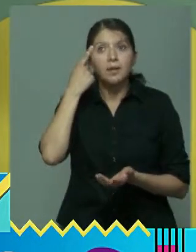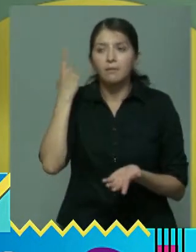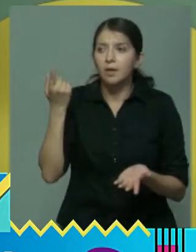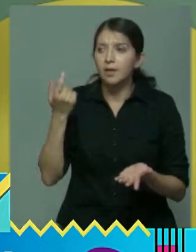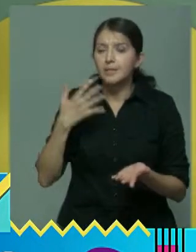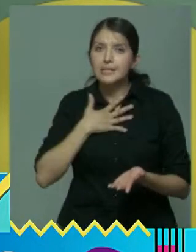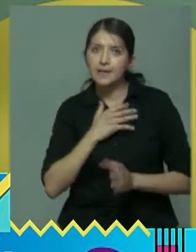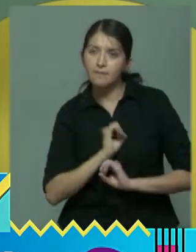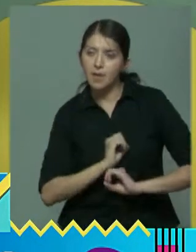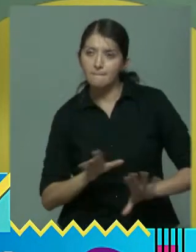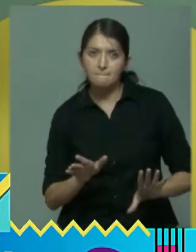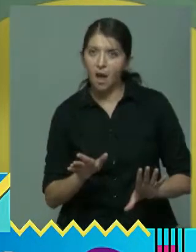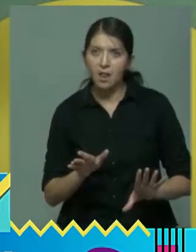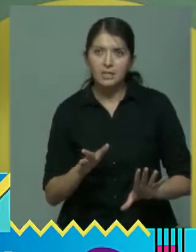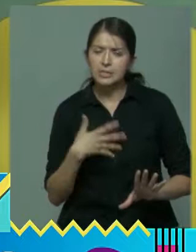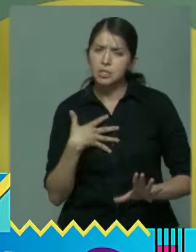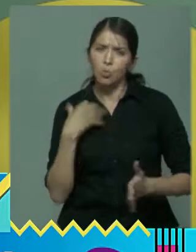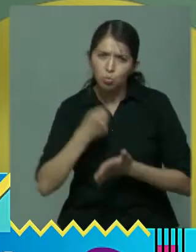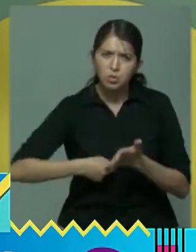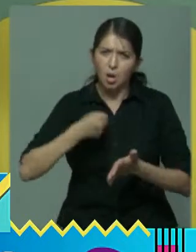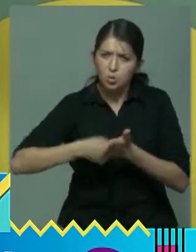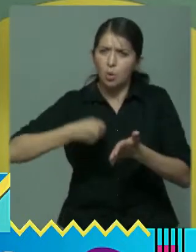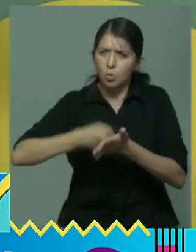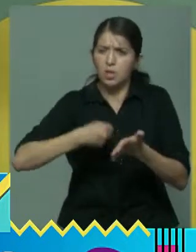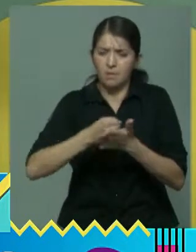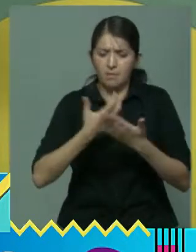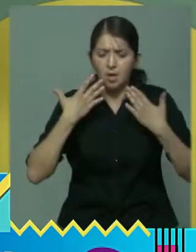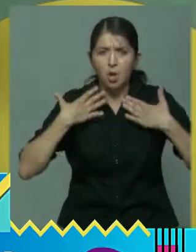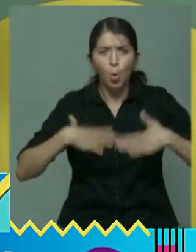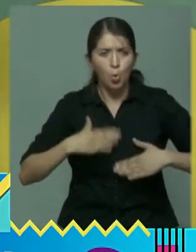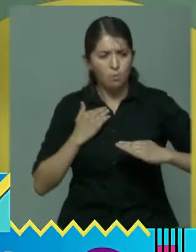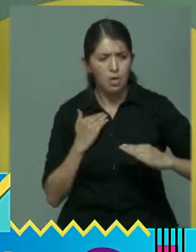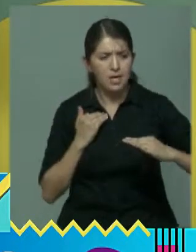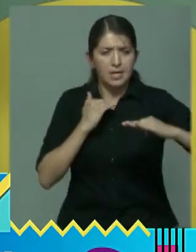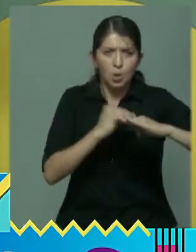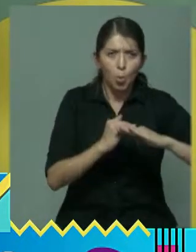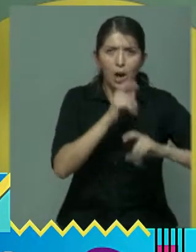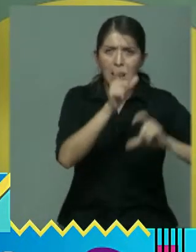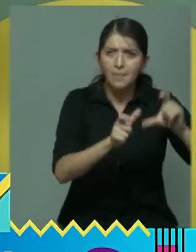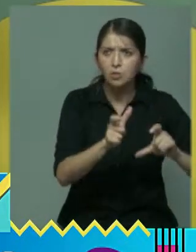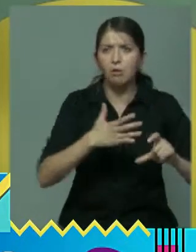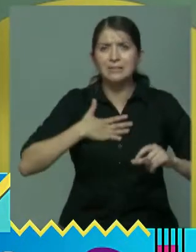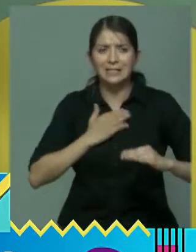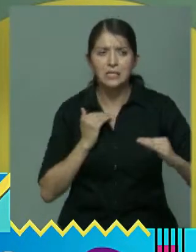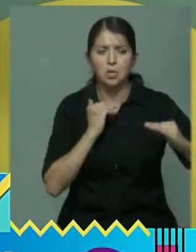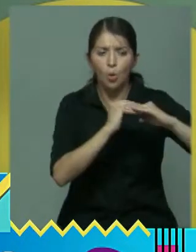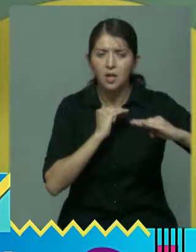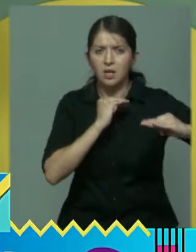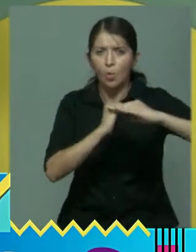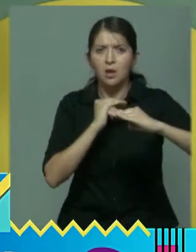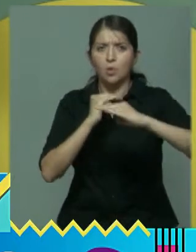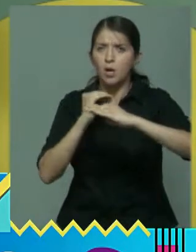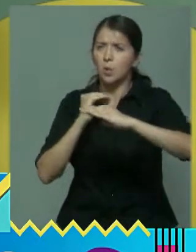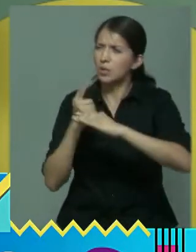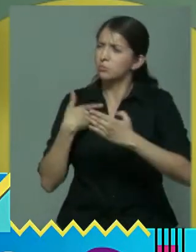vas a encajar por la otra y vas a hacer como un esfuerzo enorme por tratar de encajar por un tema de aceptación. O sea, lleva como a un círculo que es nefasto